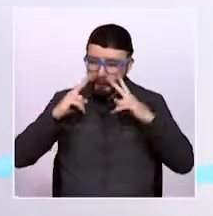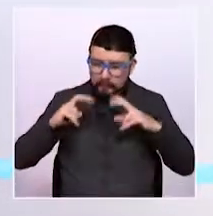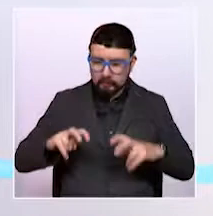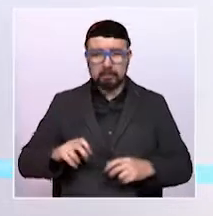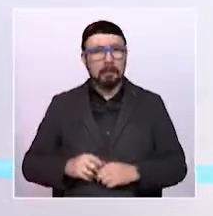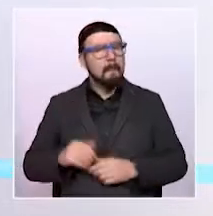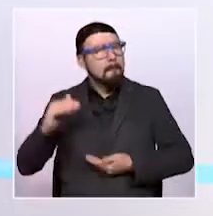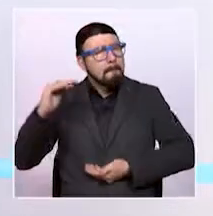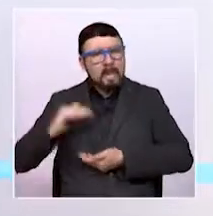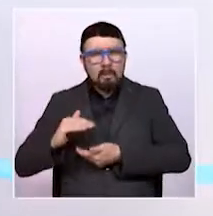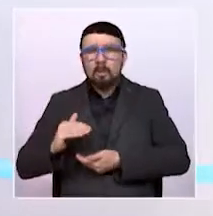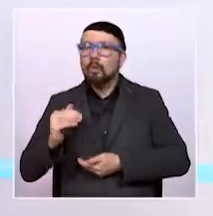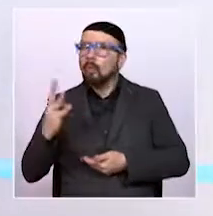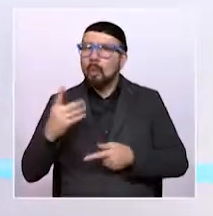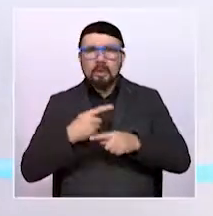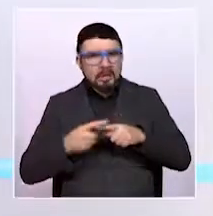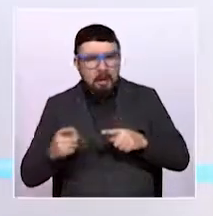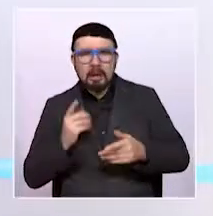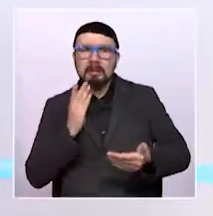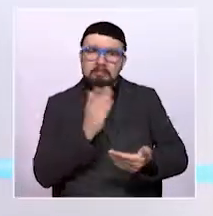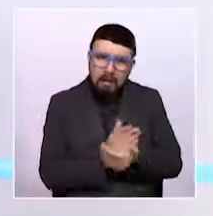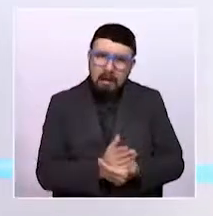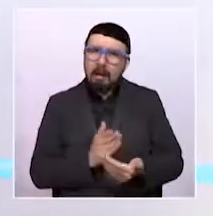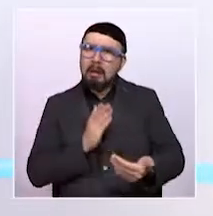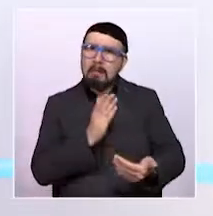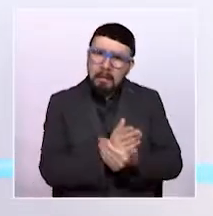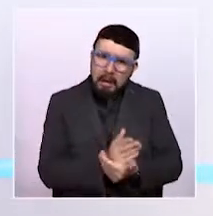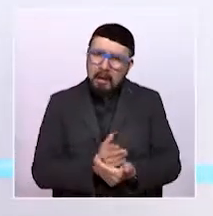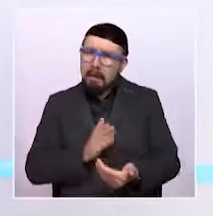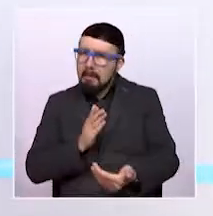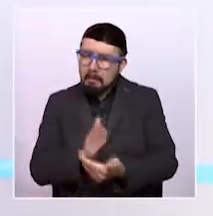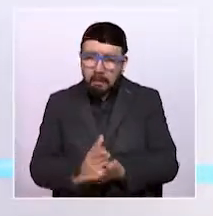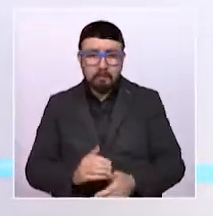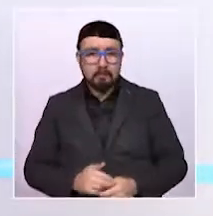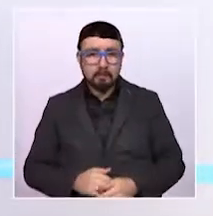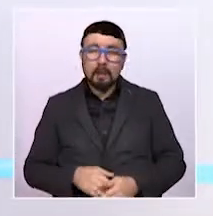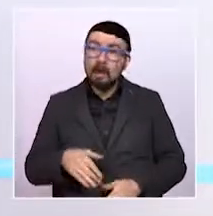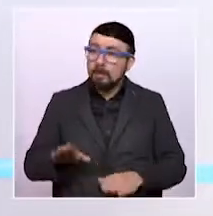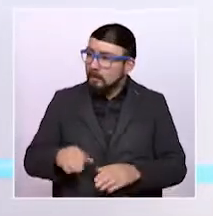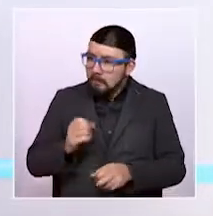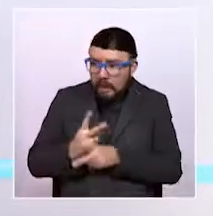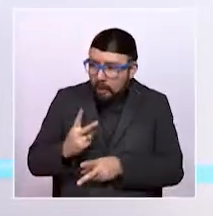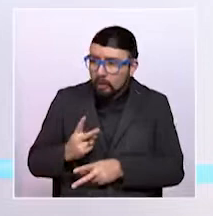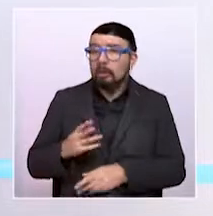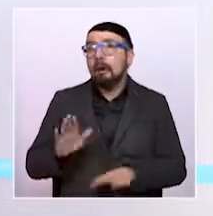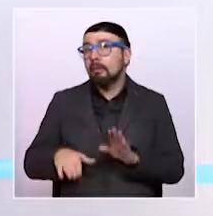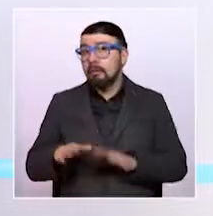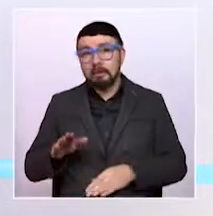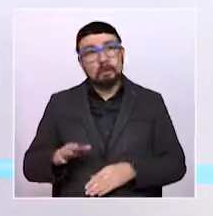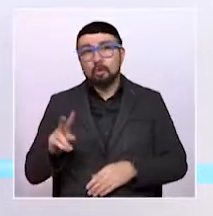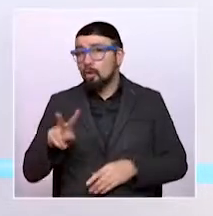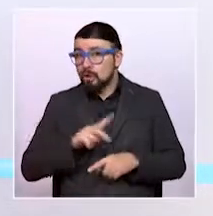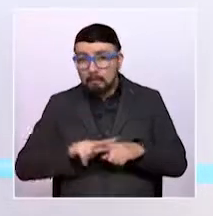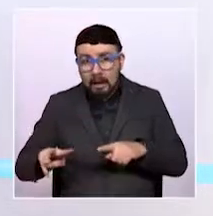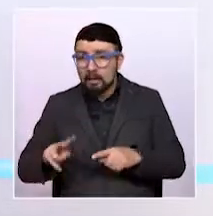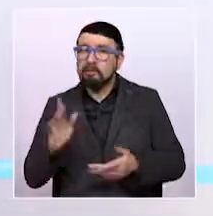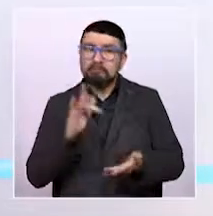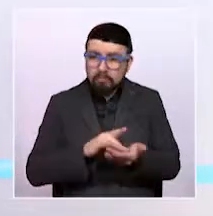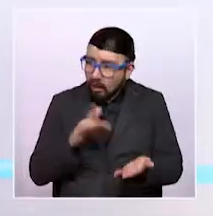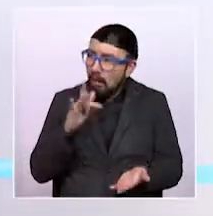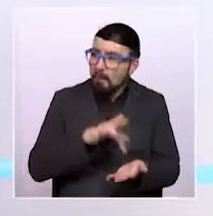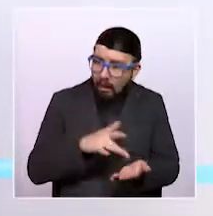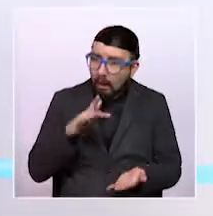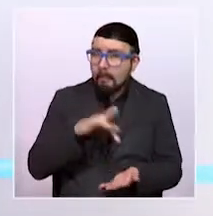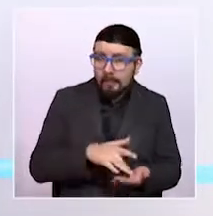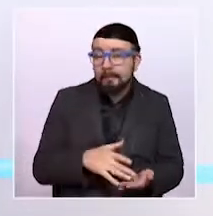a su control prenatal cuando es de riesgo incluso llega a verse uno casi cada dos semanas con las pacientes para en caso de encontrarse algo de inmediato